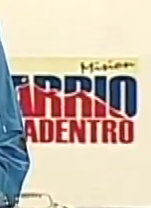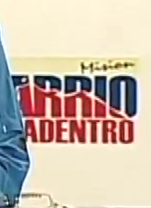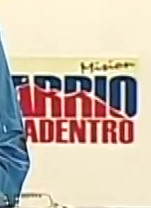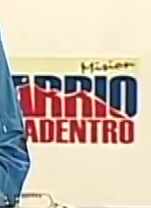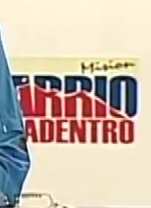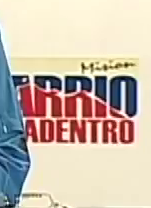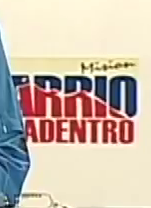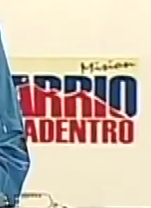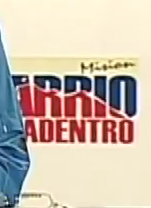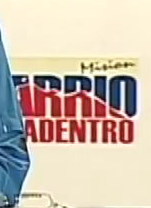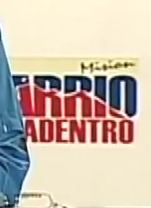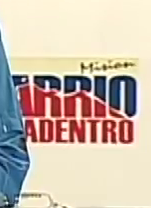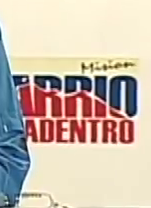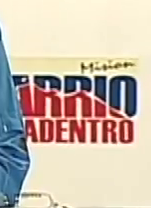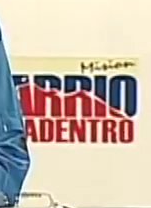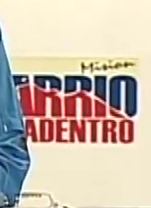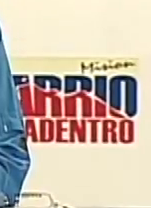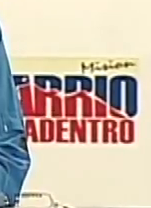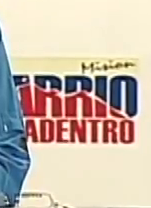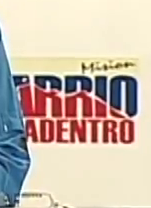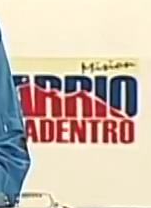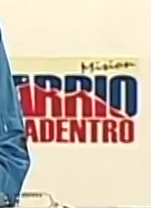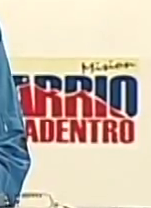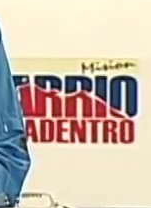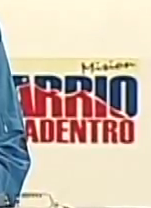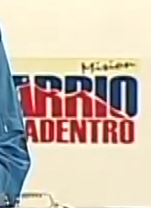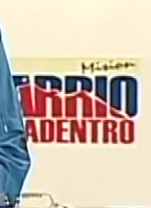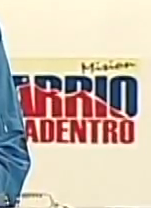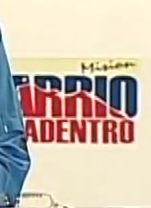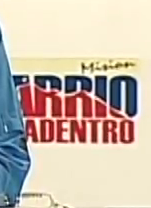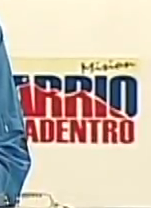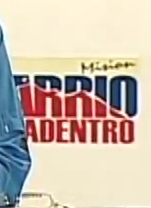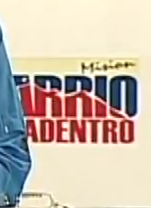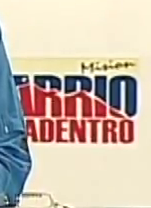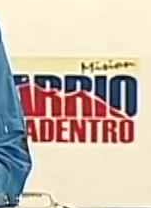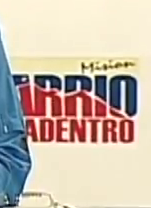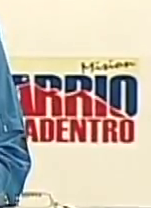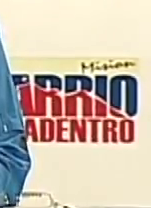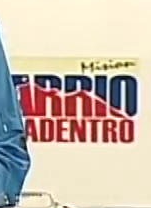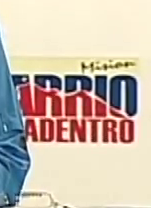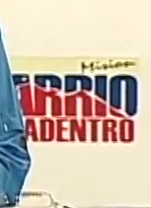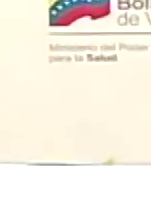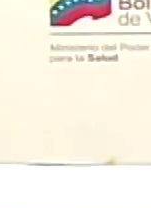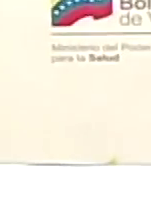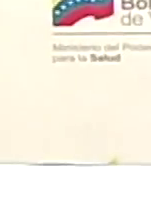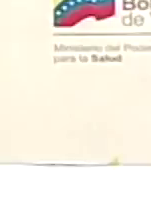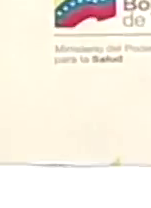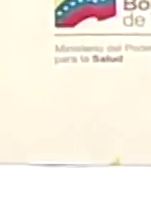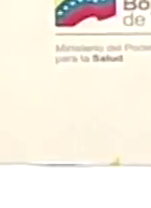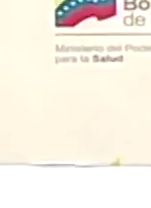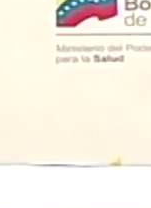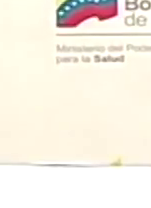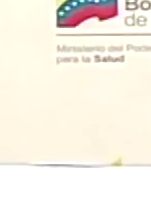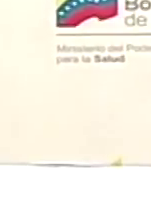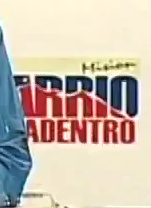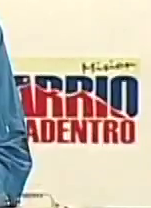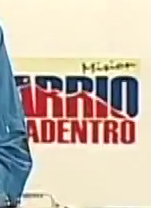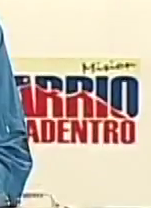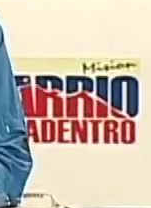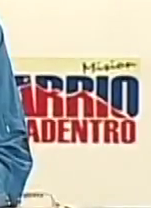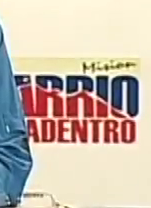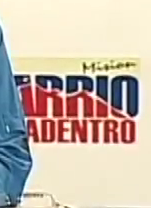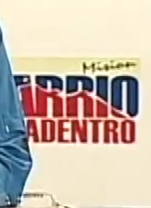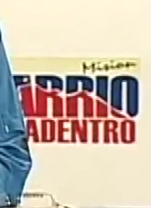vicepresidenta Delcy Rodríguez, vamos a hacer una jornada especial, la encargo a usted, junto al ministro de Salud